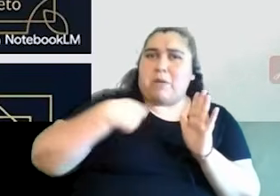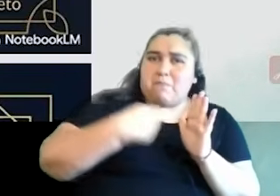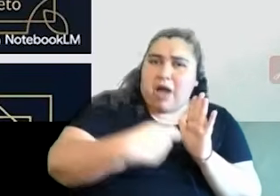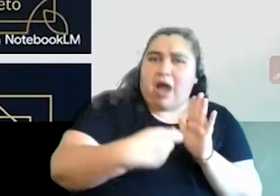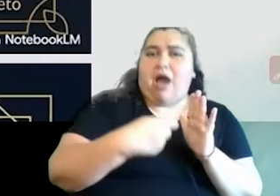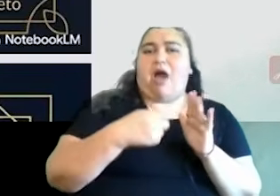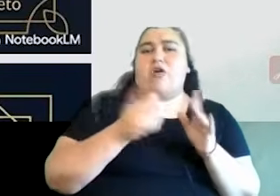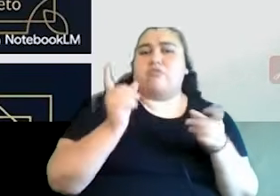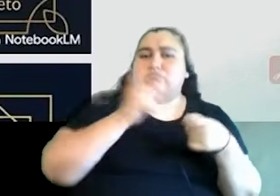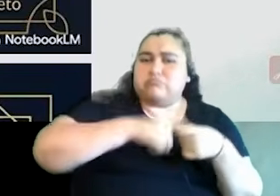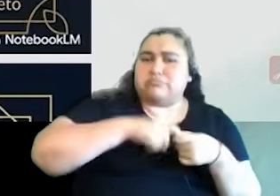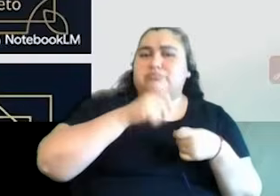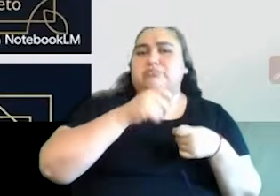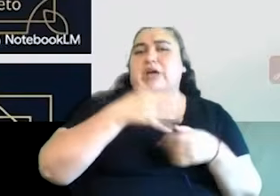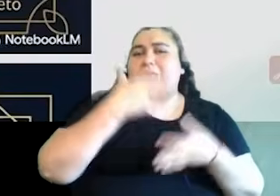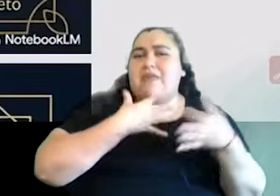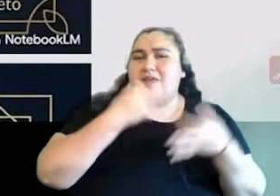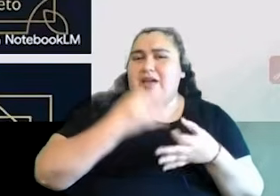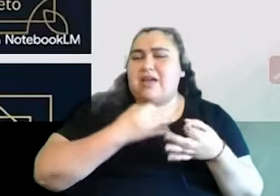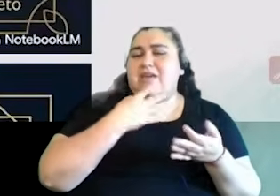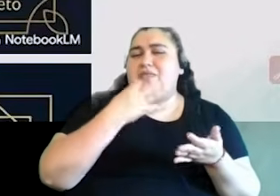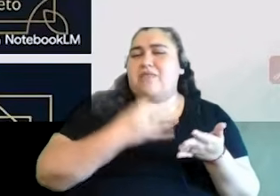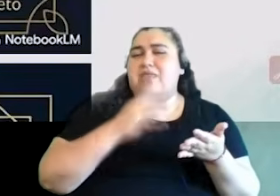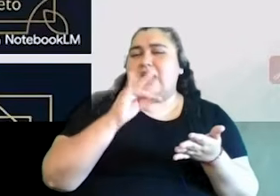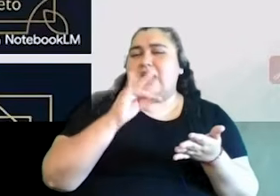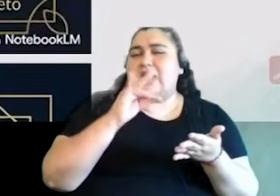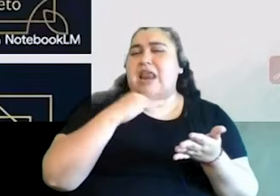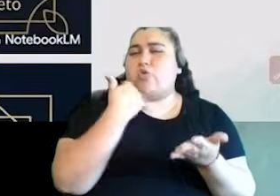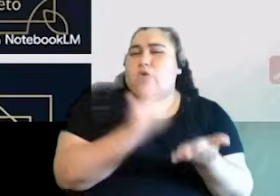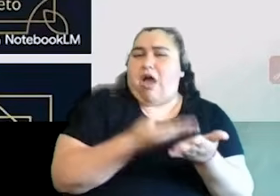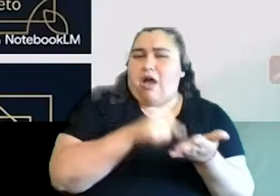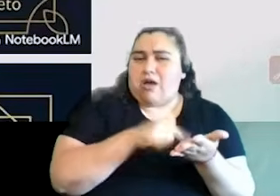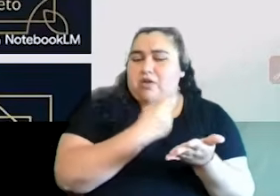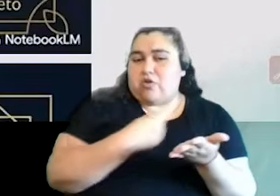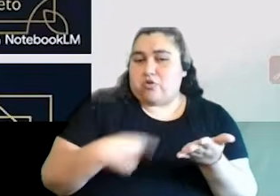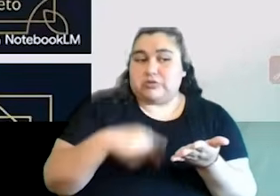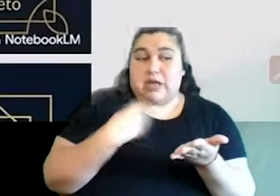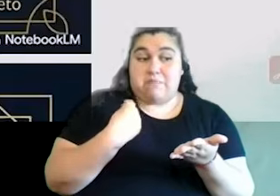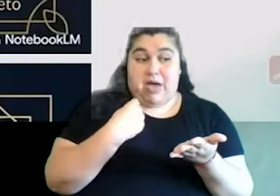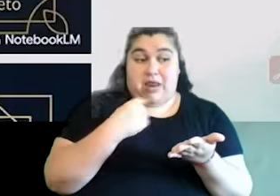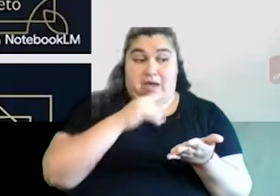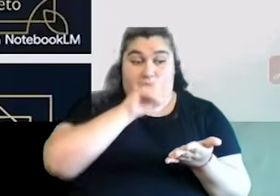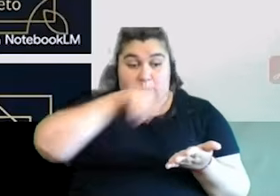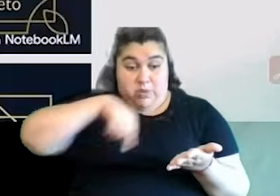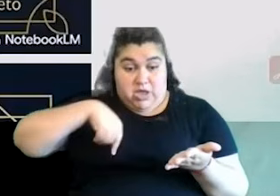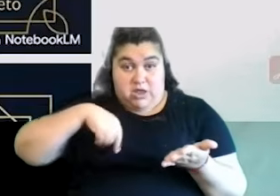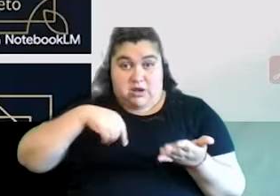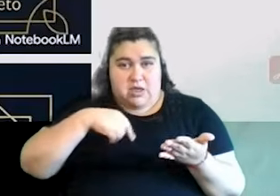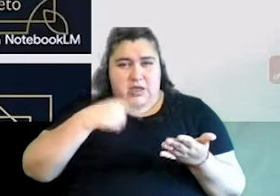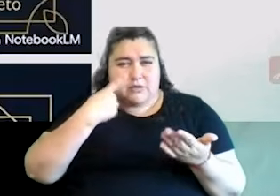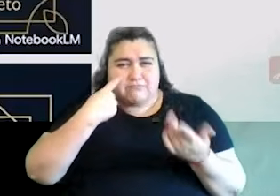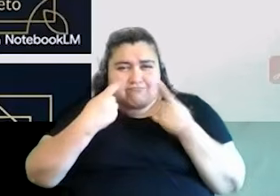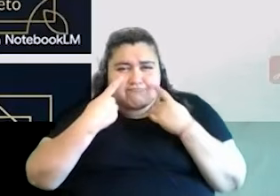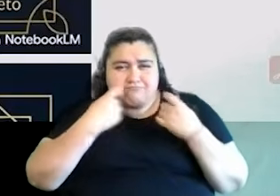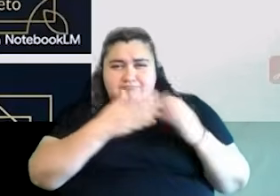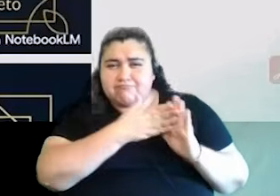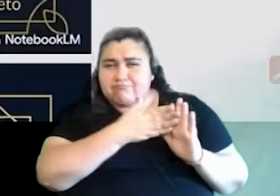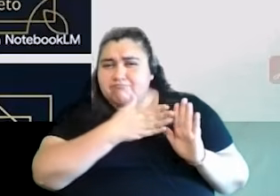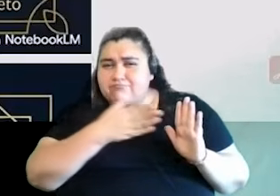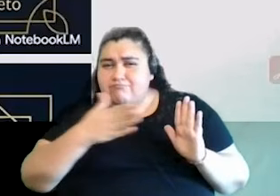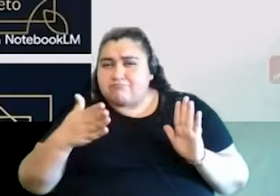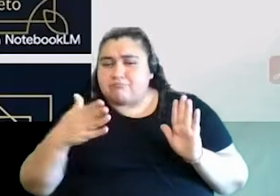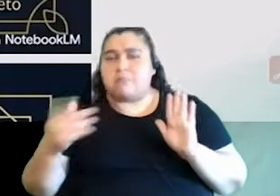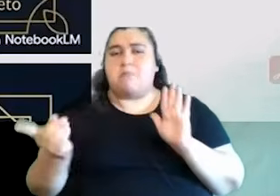de las declaraciones juradas o no. Y para que esto se genere, para detectar si es correcto o no, la norma nos pone una